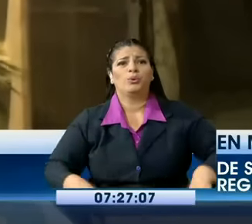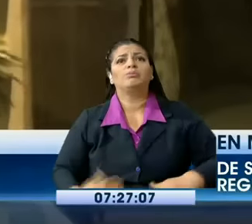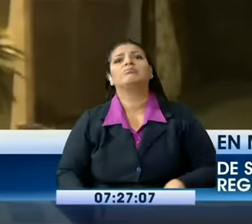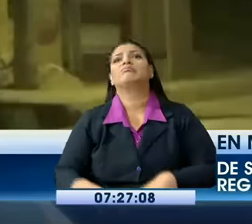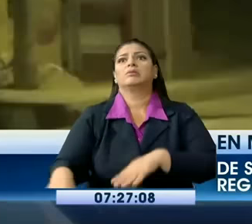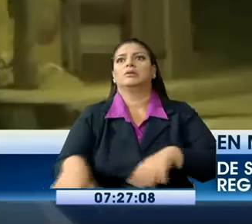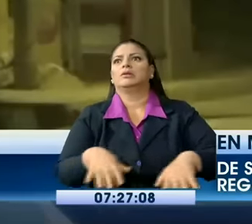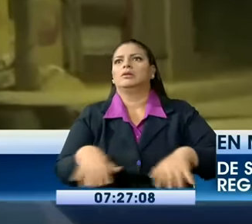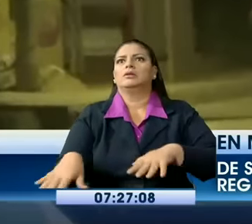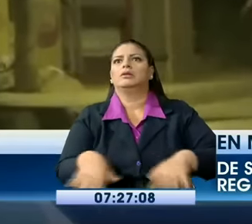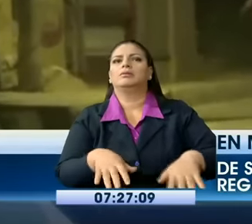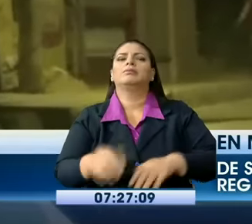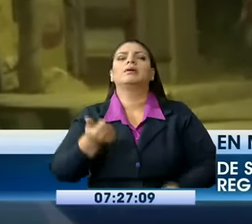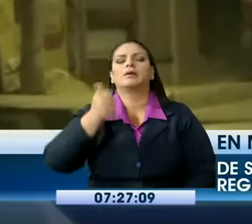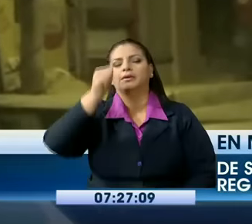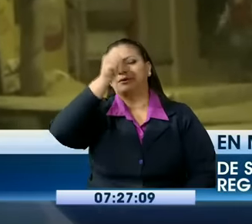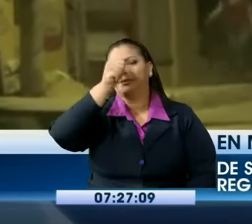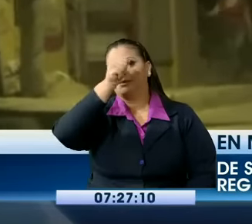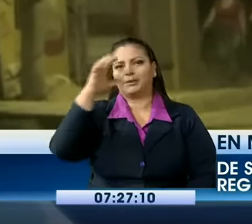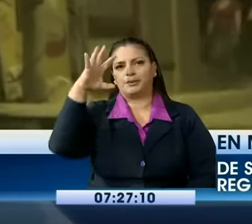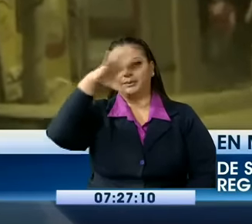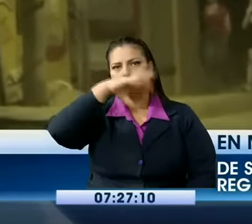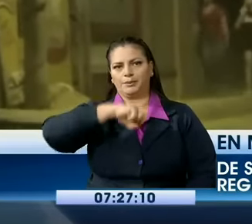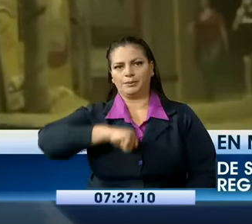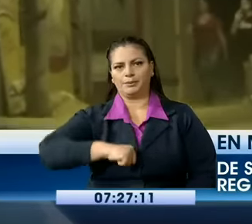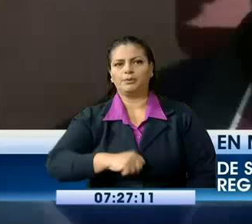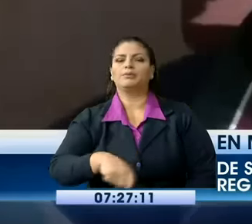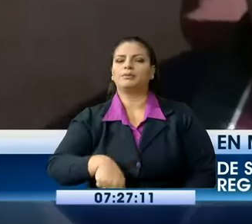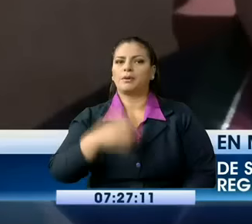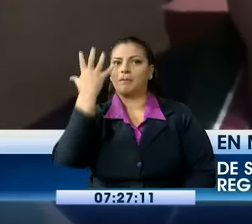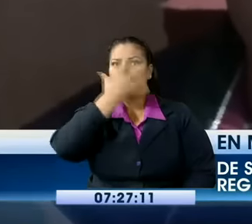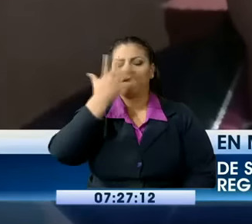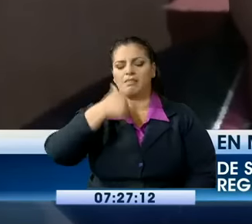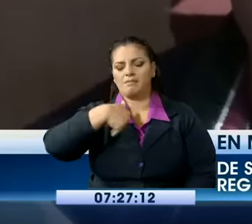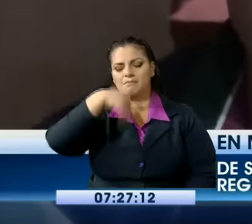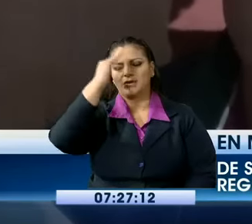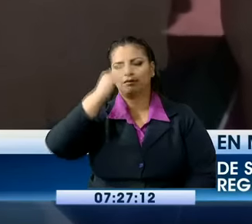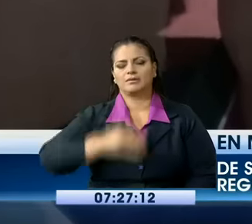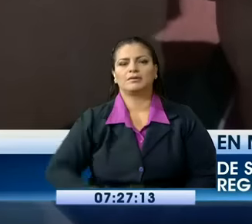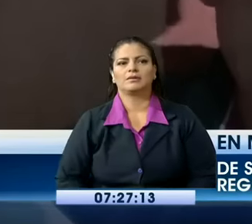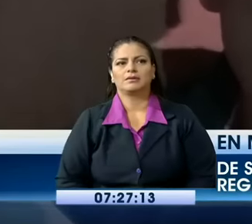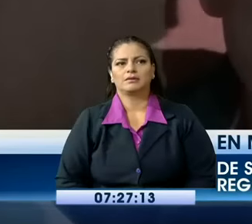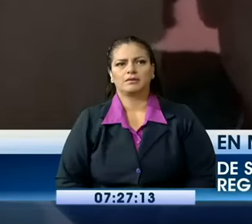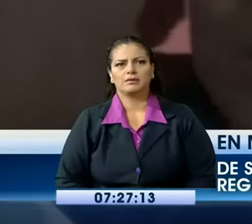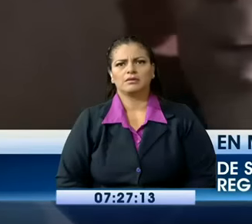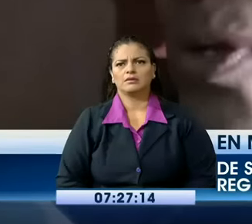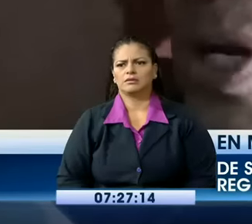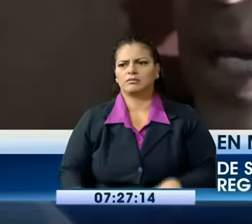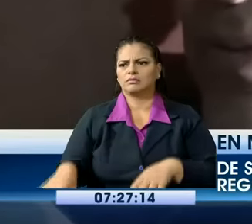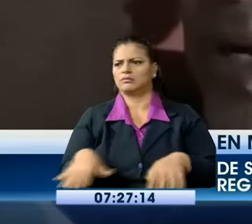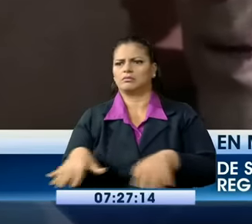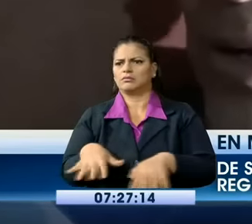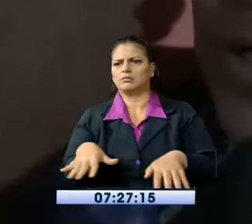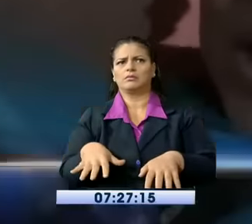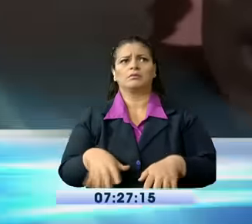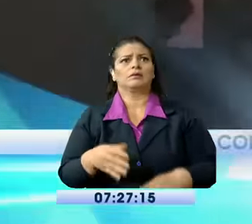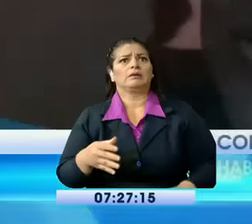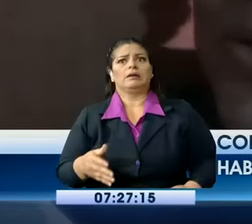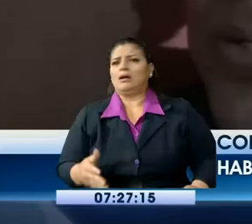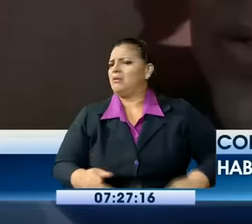que se registraron la noche de este domingo con epicentro en la provincia de Esmeraldas. Sentimos los remesones y por eso estamos todos aquí afuera con